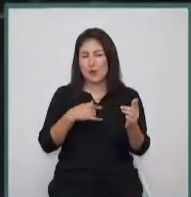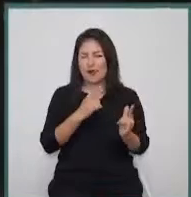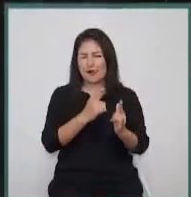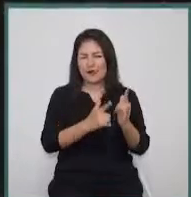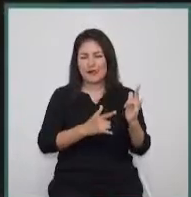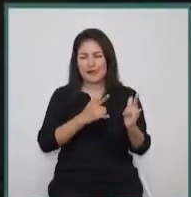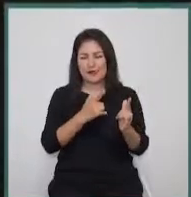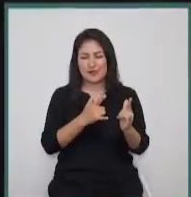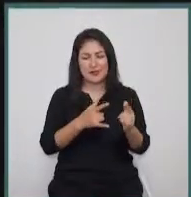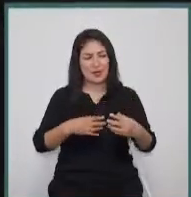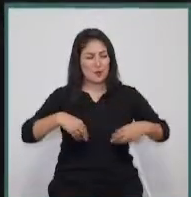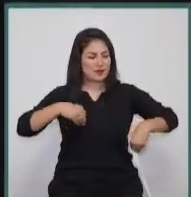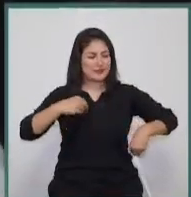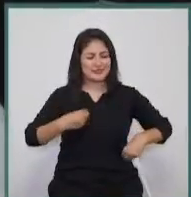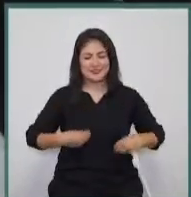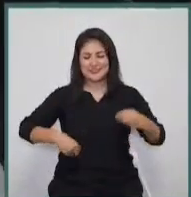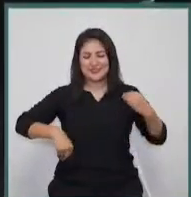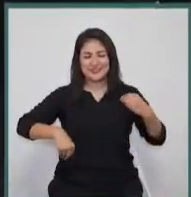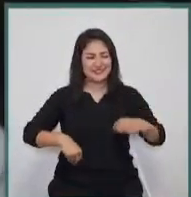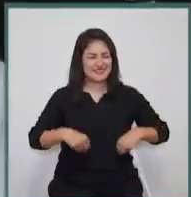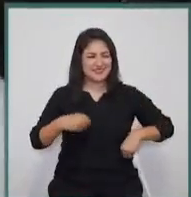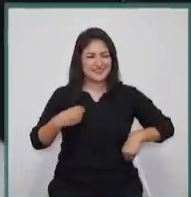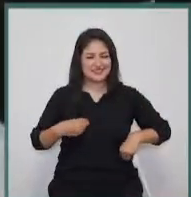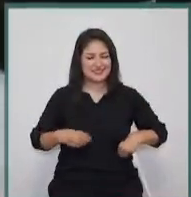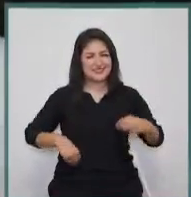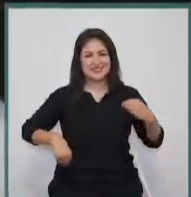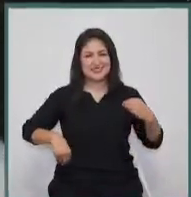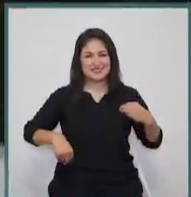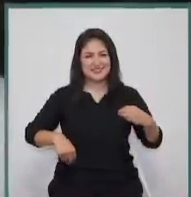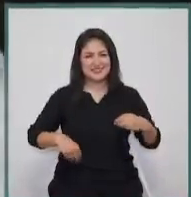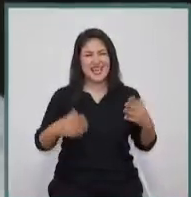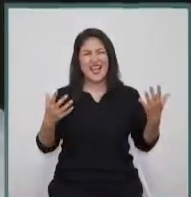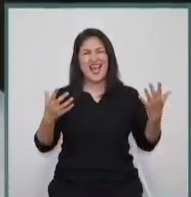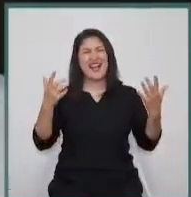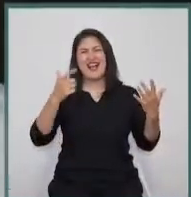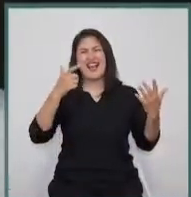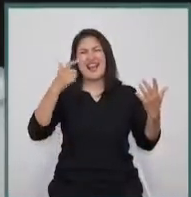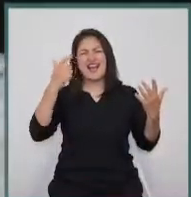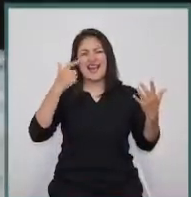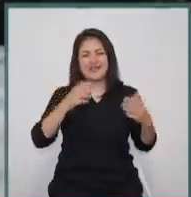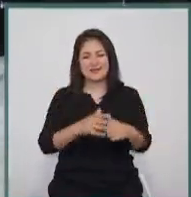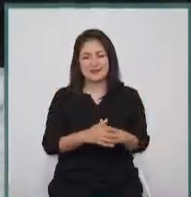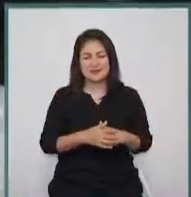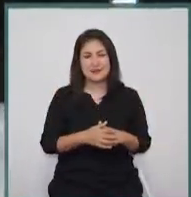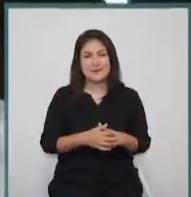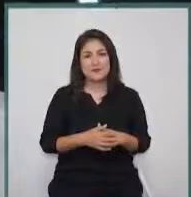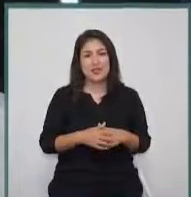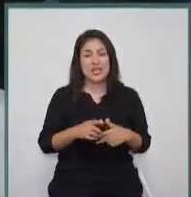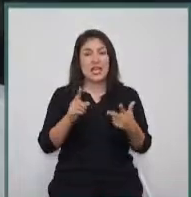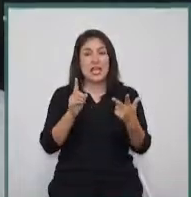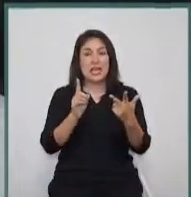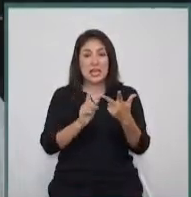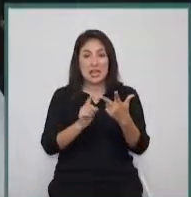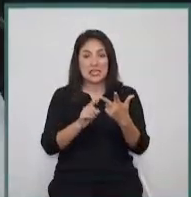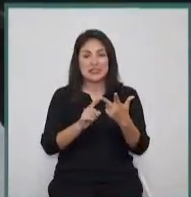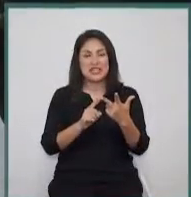de enamoramiento. Guayep, guayep, guayep, guayep, guayep. Dice, ¿no? Y el guapío de